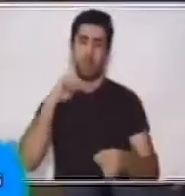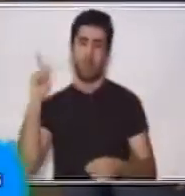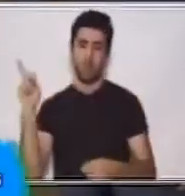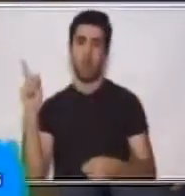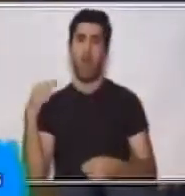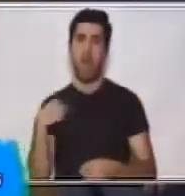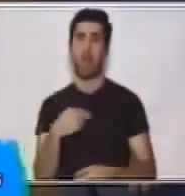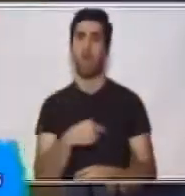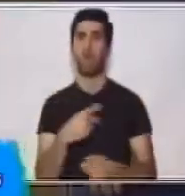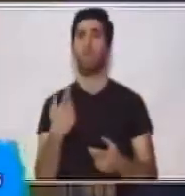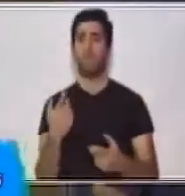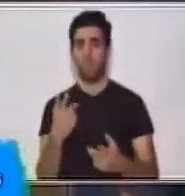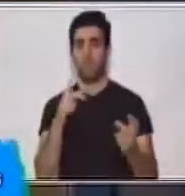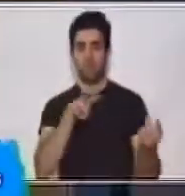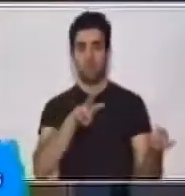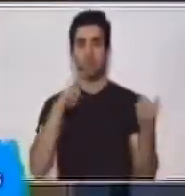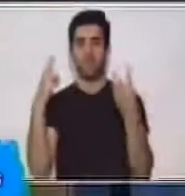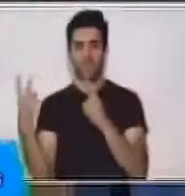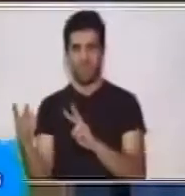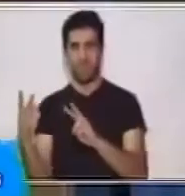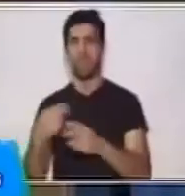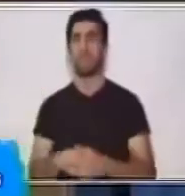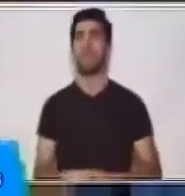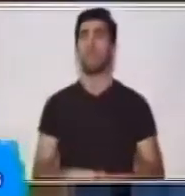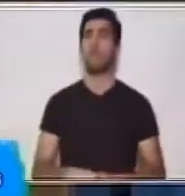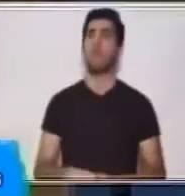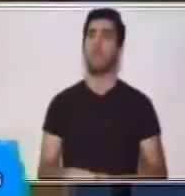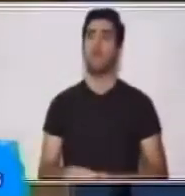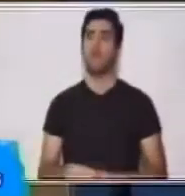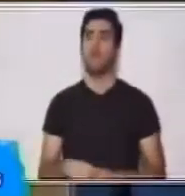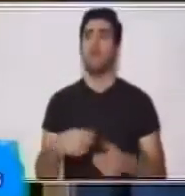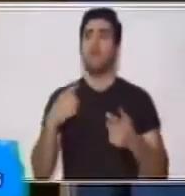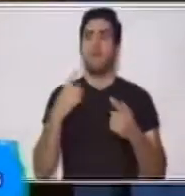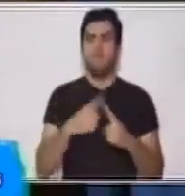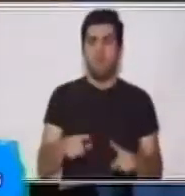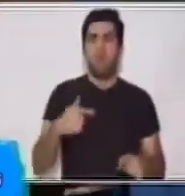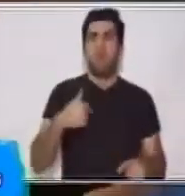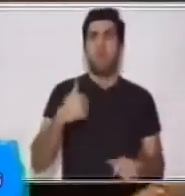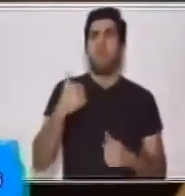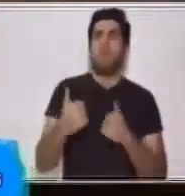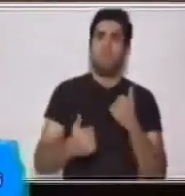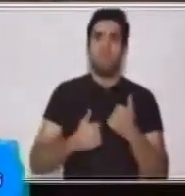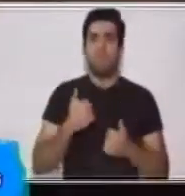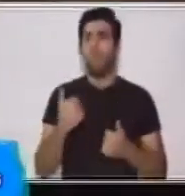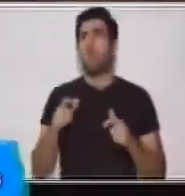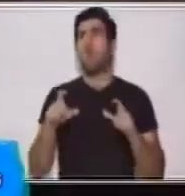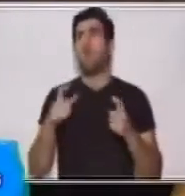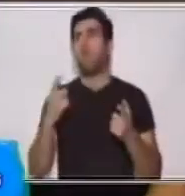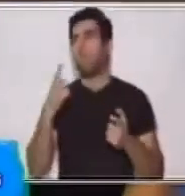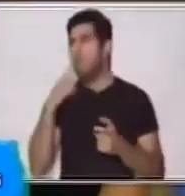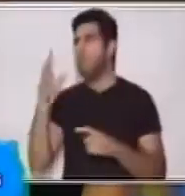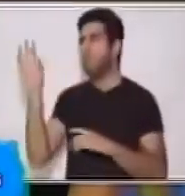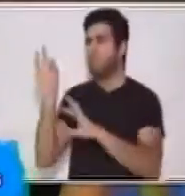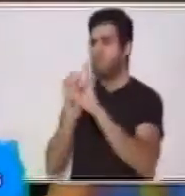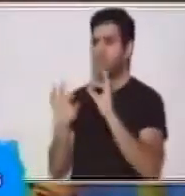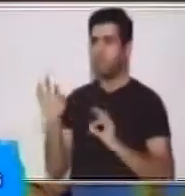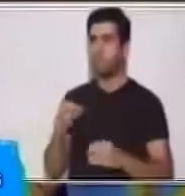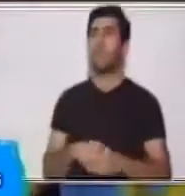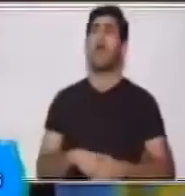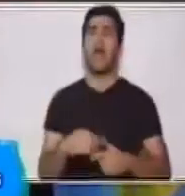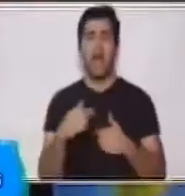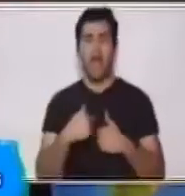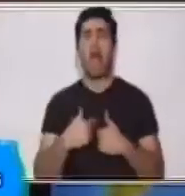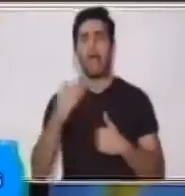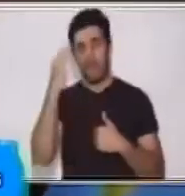vamos a llamar reciprocidad. Ah, muy bien. Pero a mí todavía me queda una duda de poder identificar. La hipotenusa creo que sí ya la